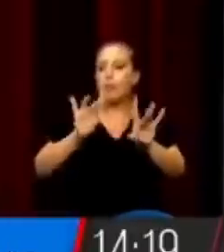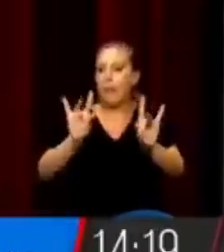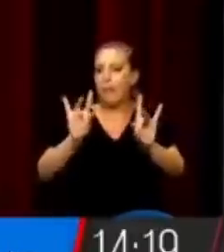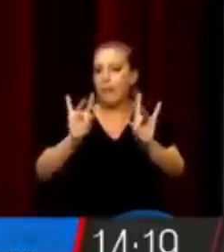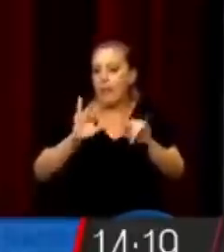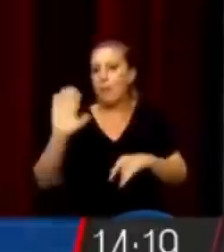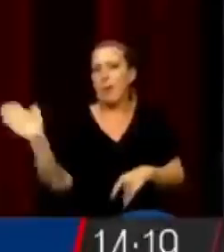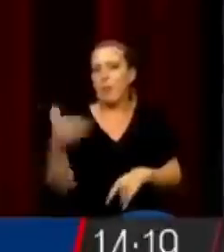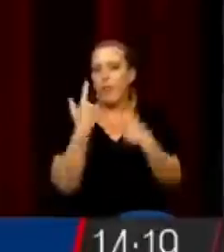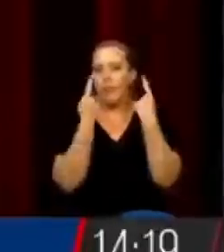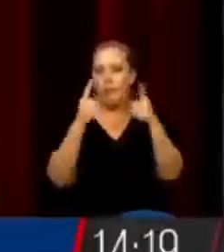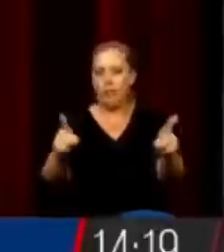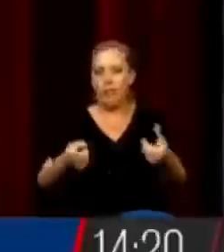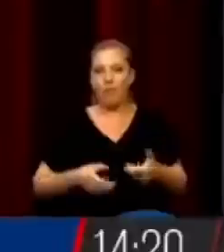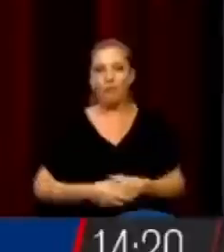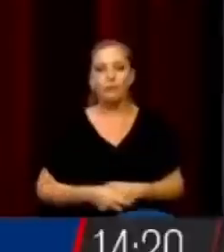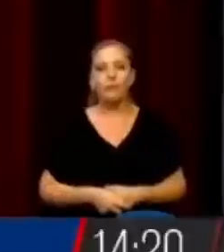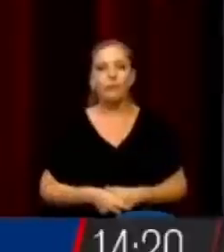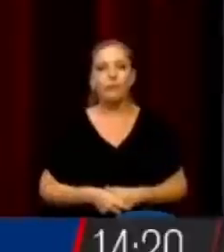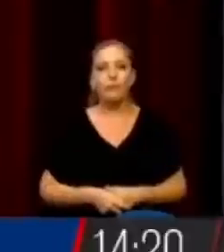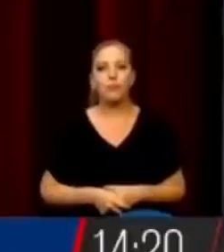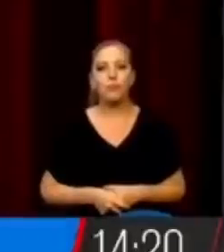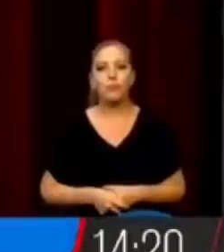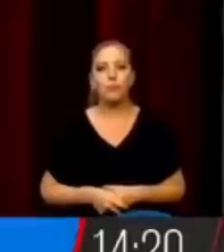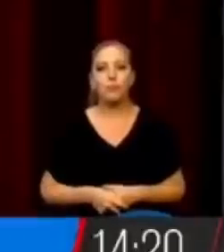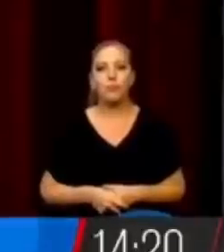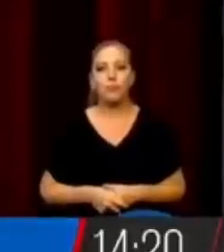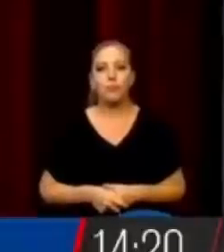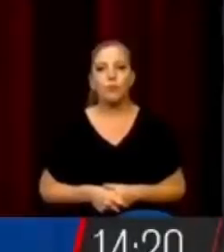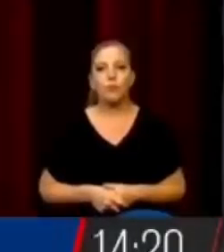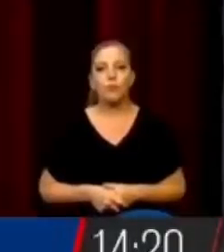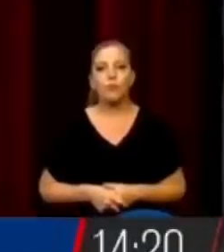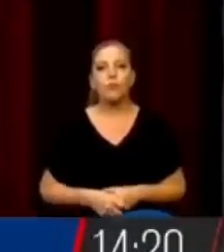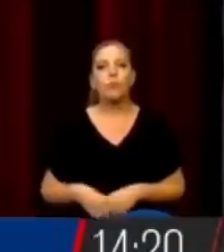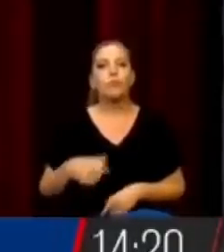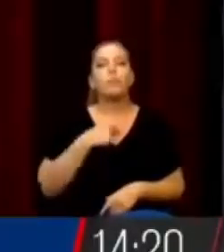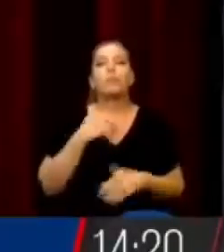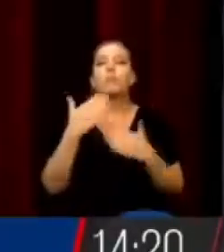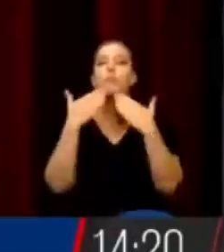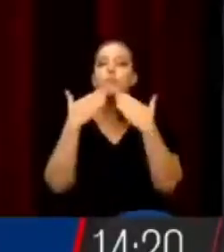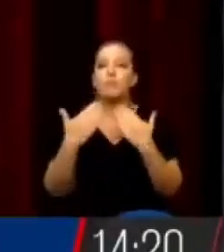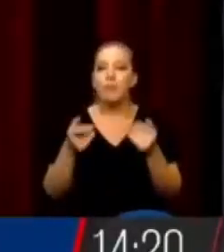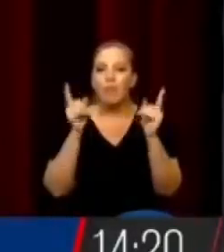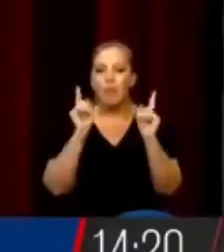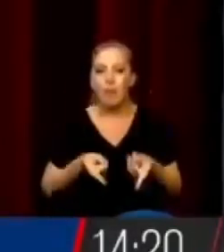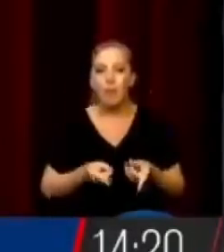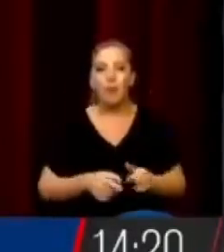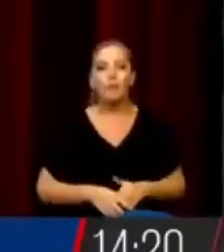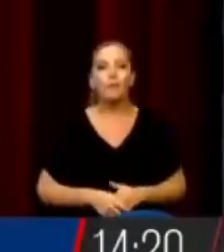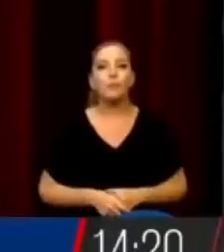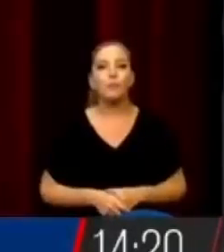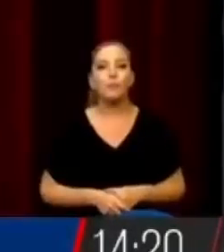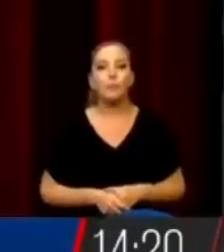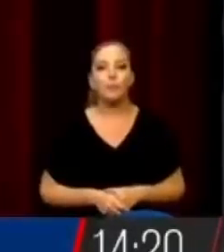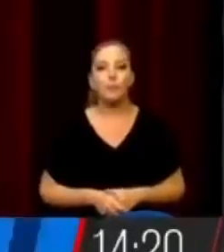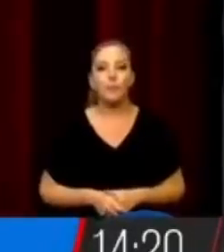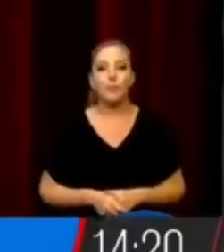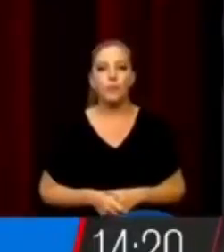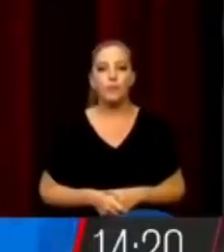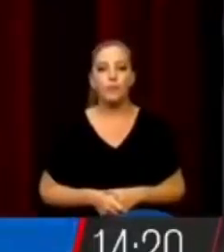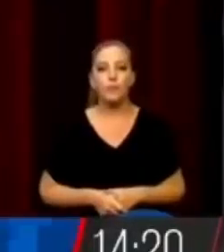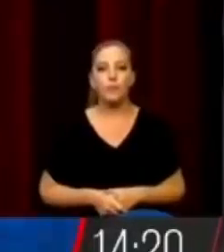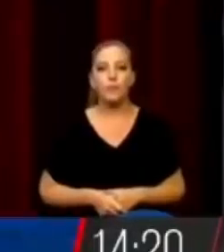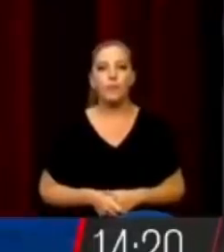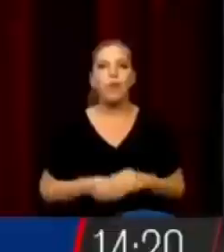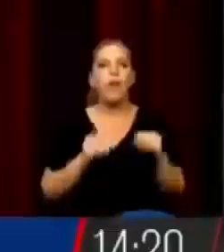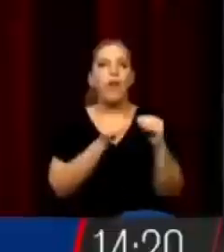todos fue excepcional. Quiero también agradecerle de alguna manera a